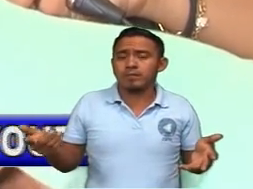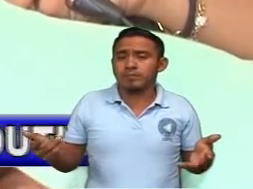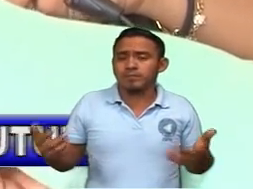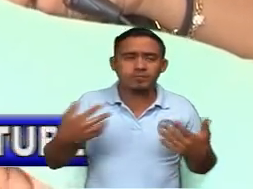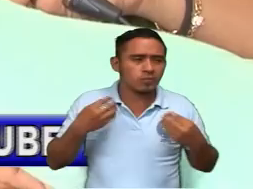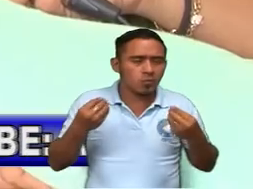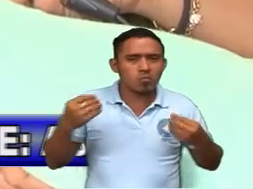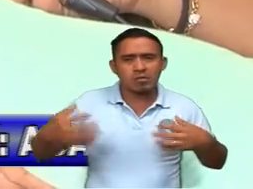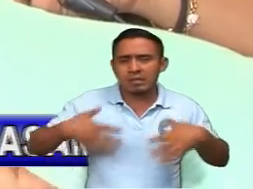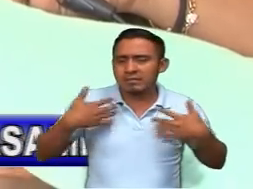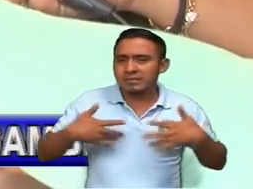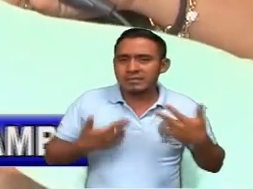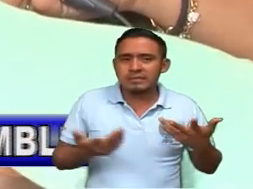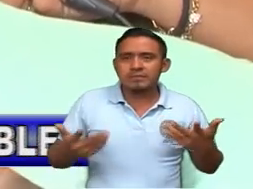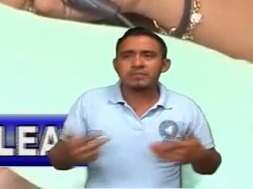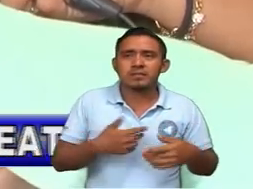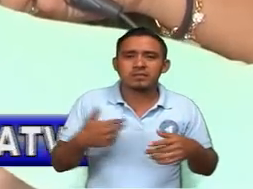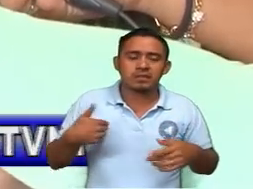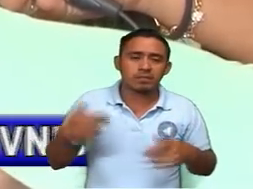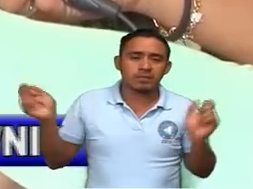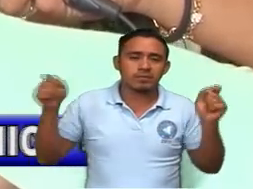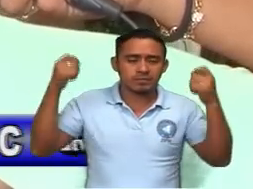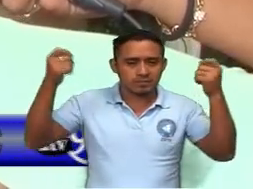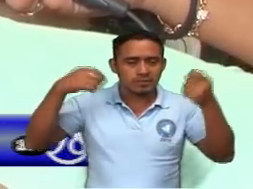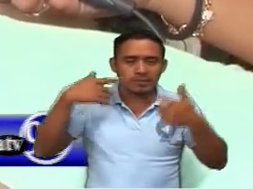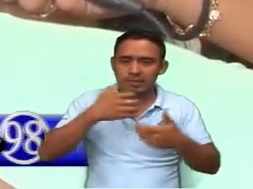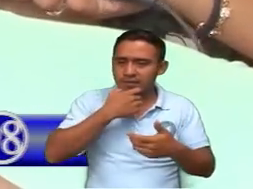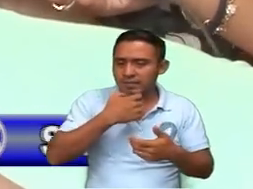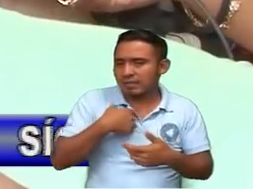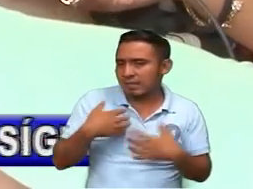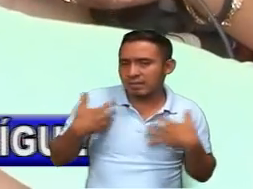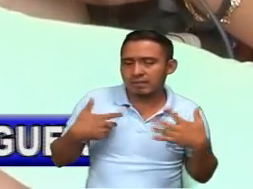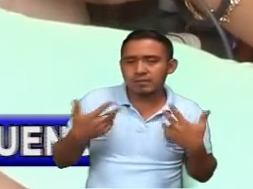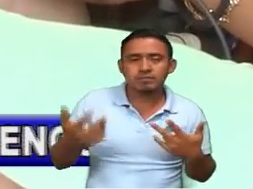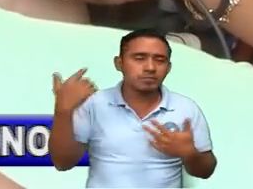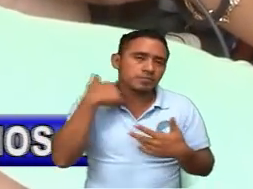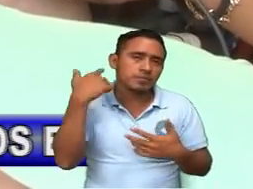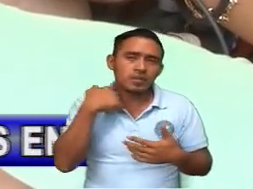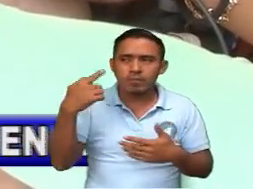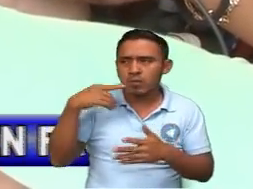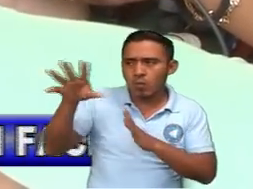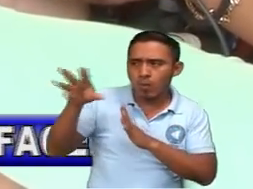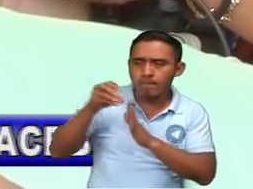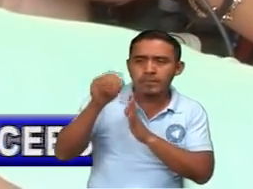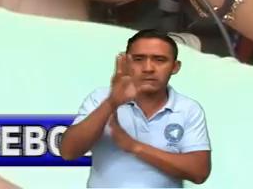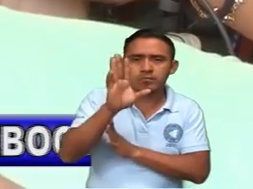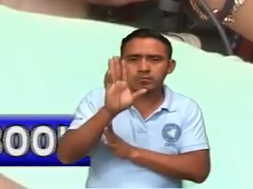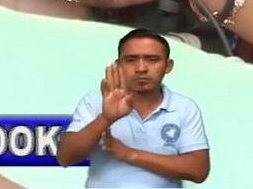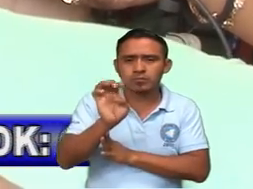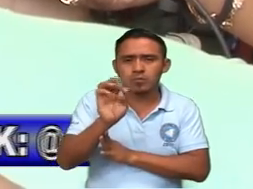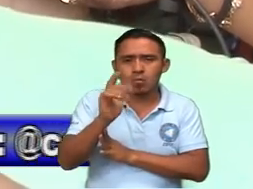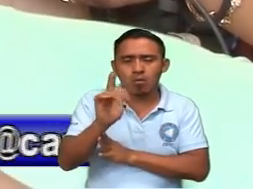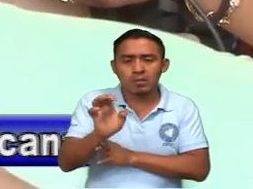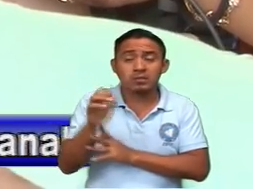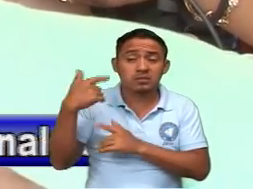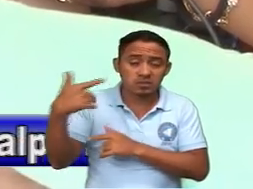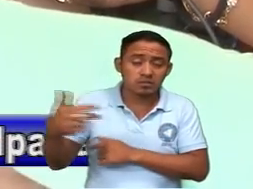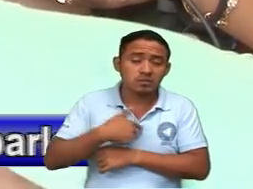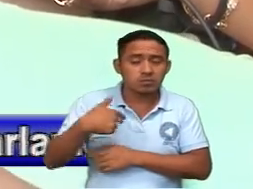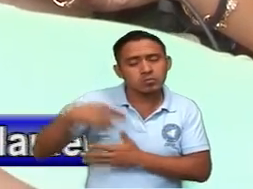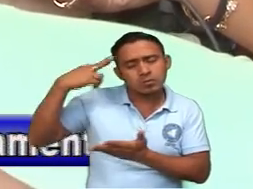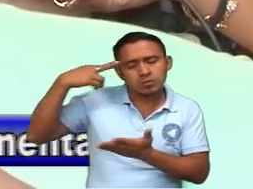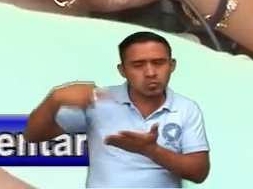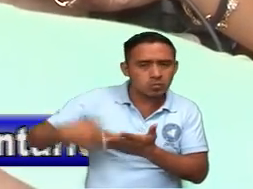buyanguero, por así decirlo, entonces lo celebramos con alegría, siempre siguiendo su legado, todo el legado que él nos